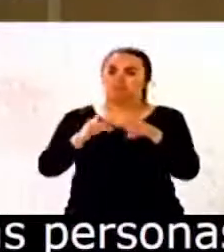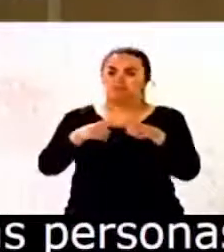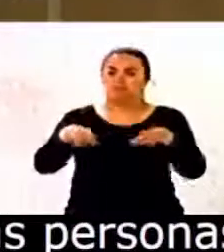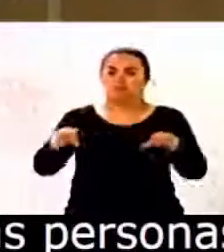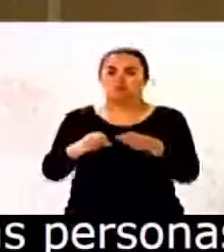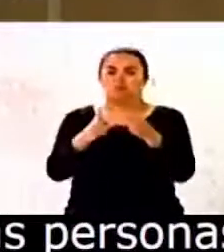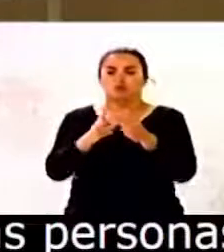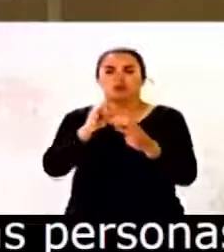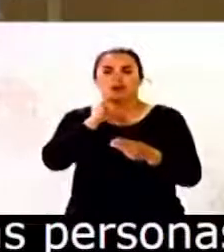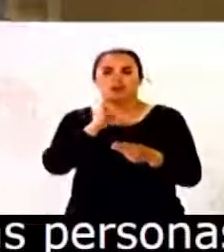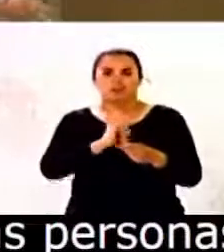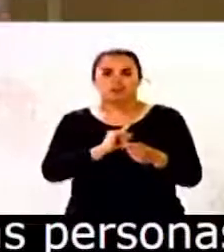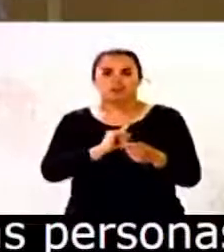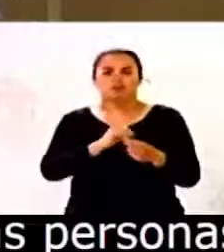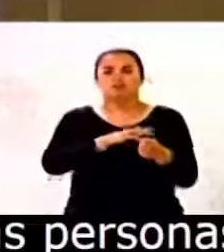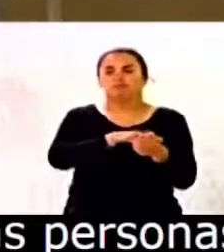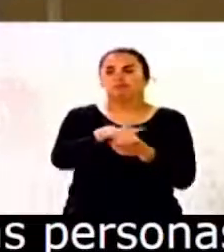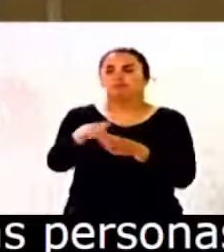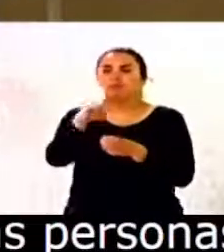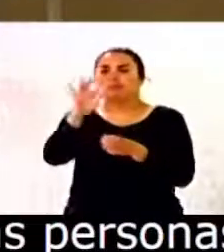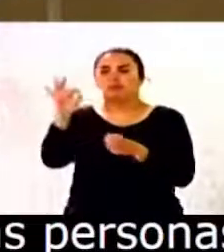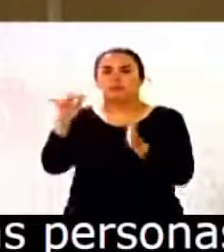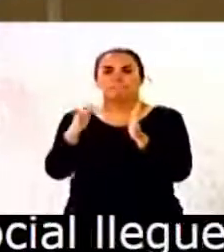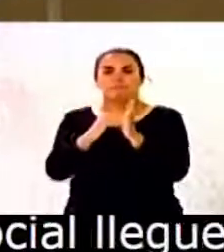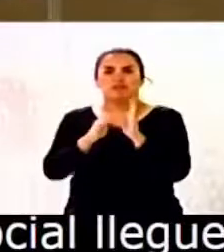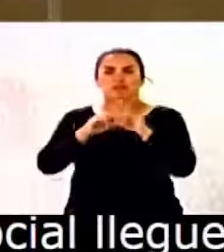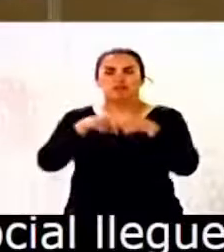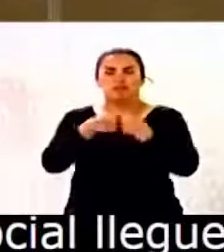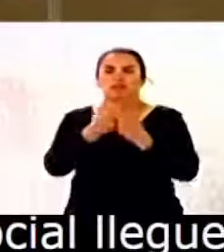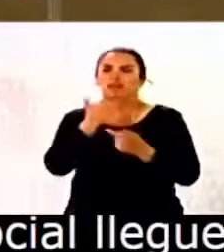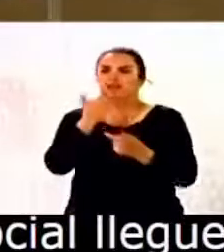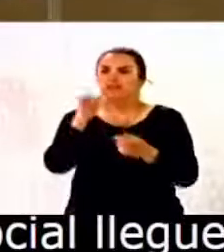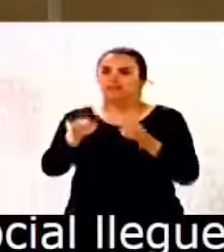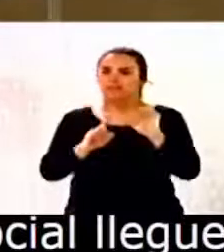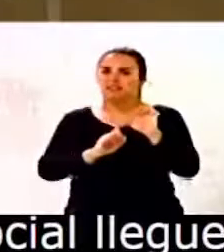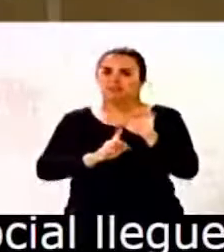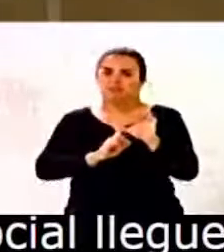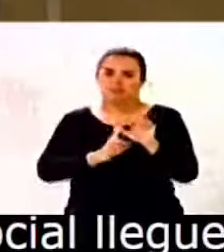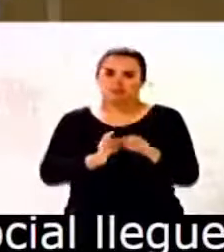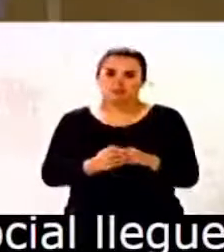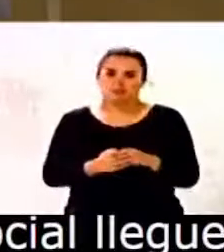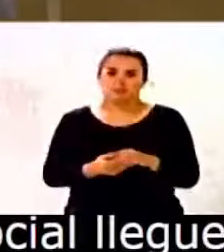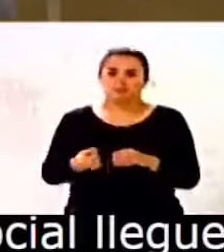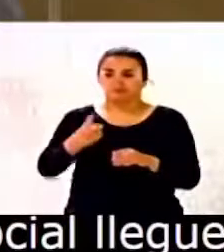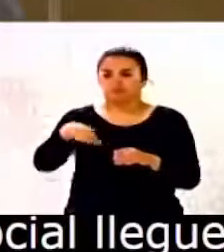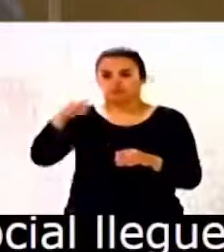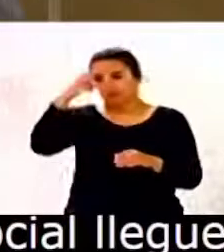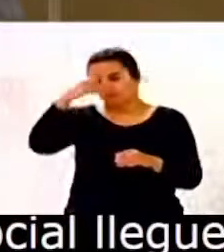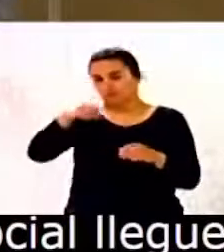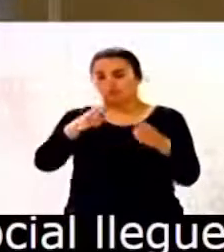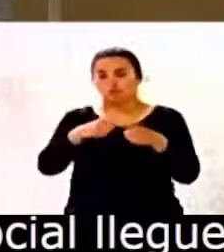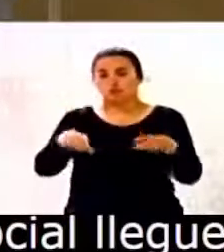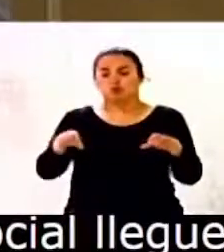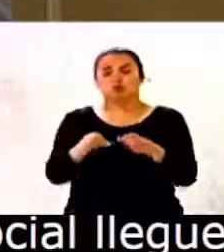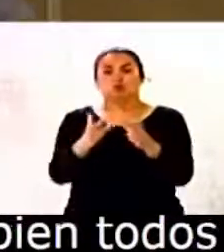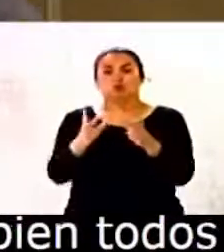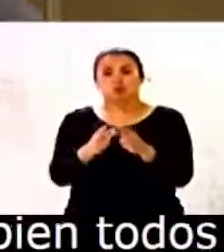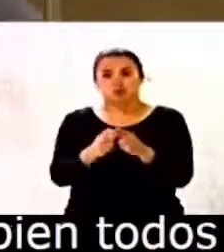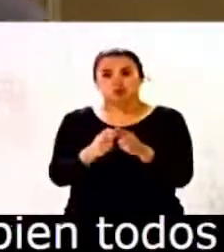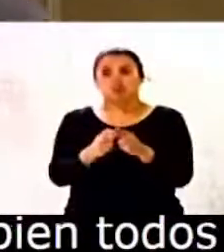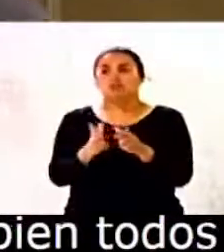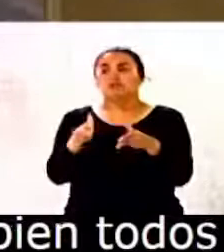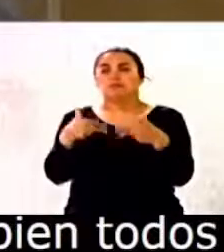eléctrico llegue a casi 100.000 familias en Extremadura. Como bien todos saben, el bono social lo que